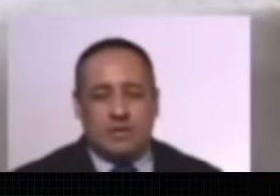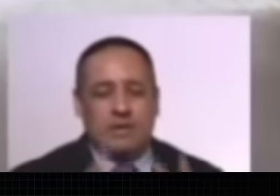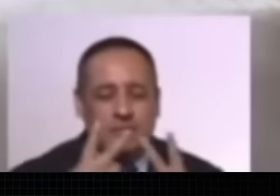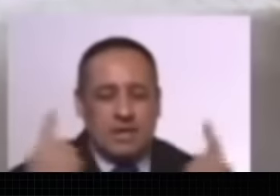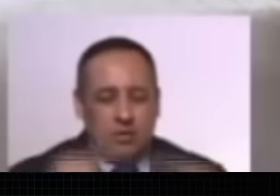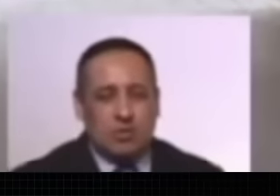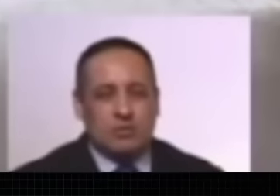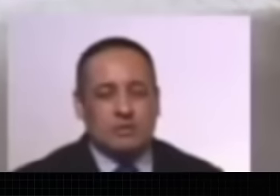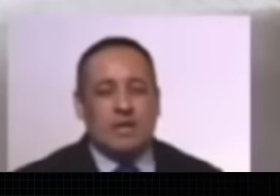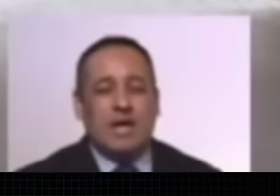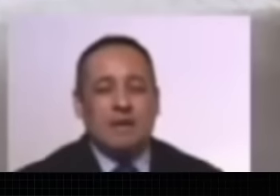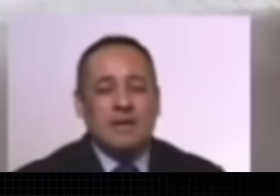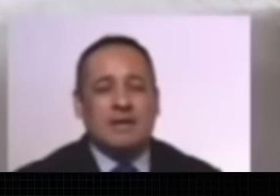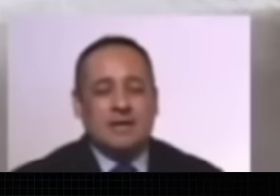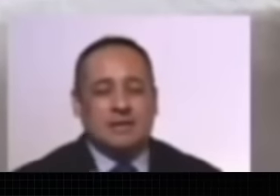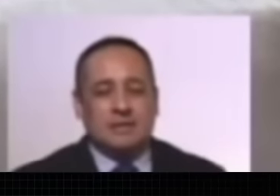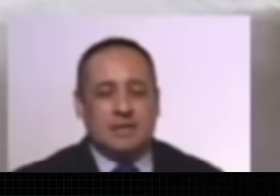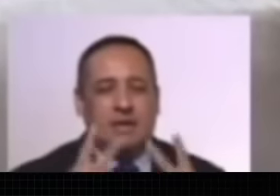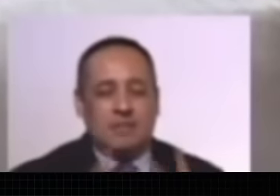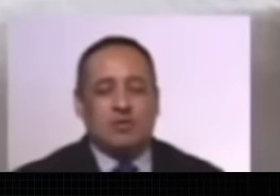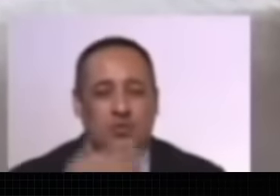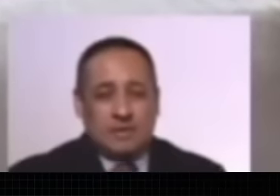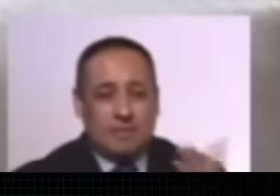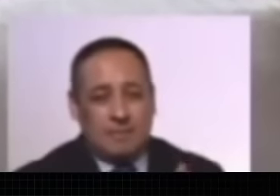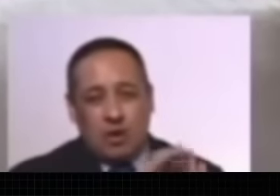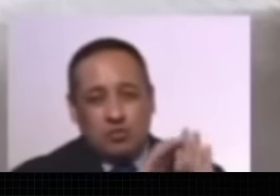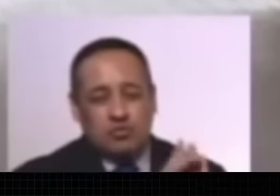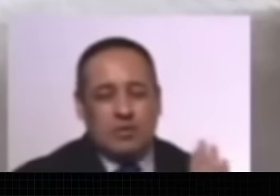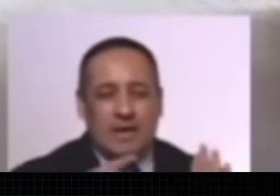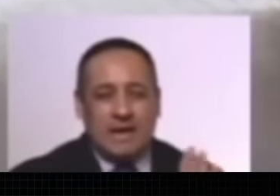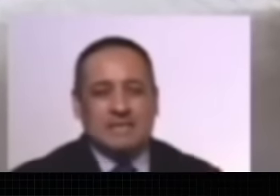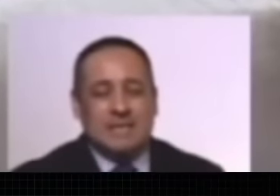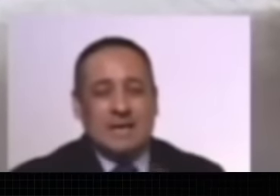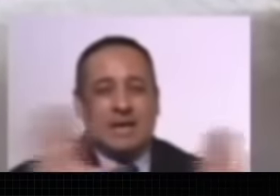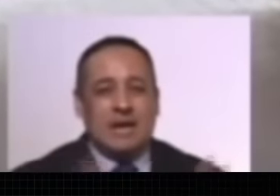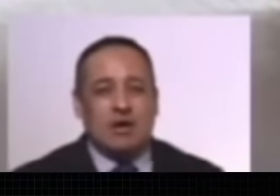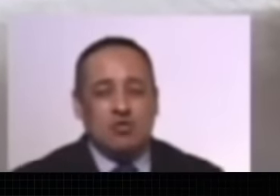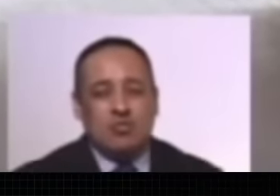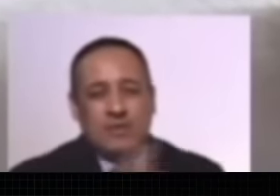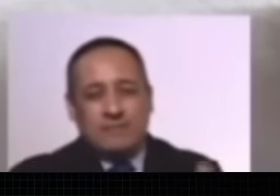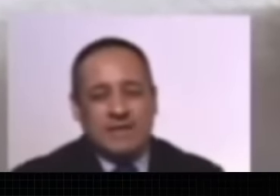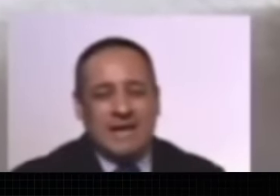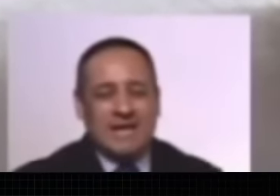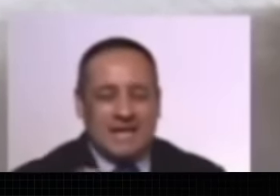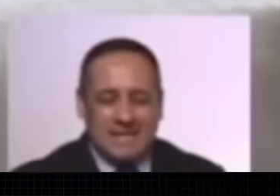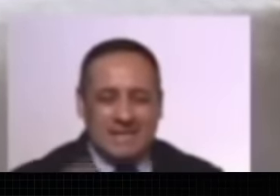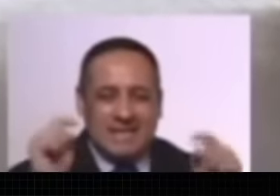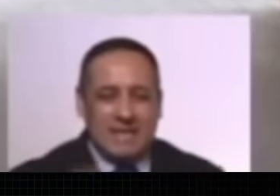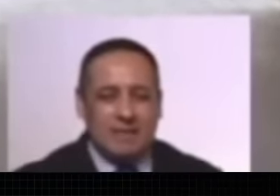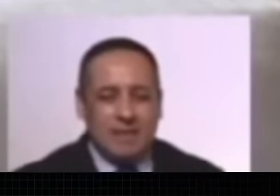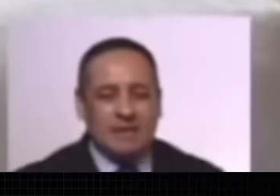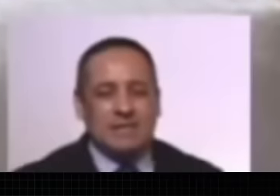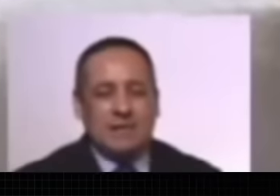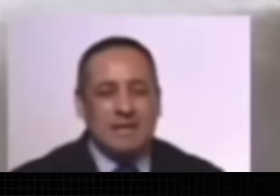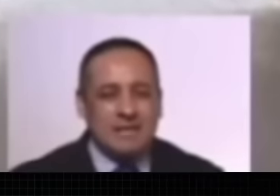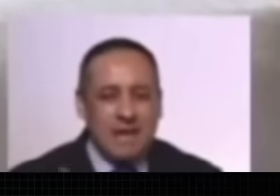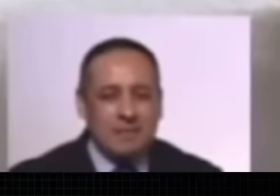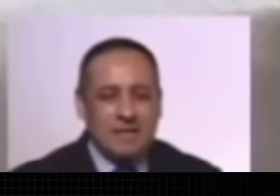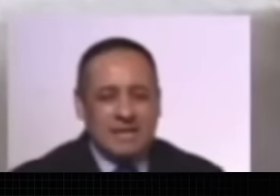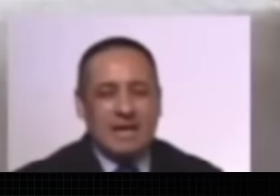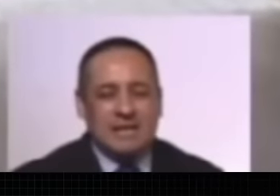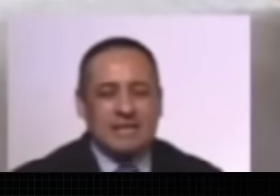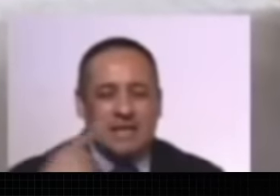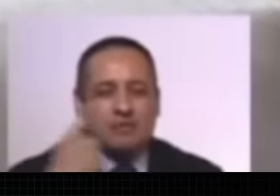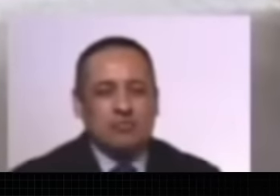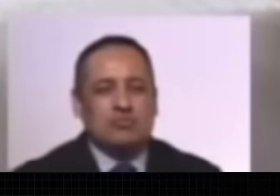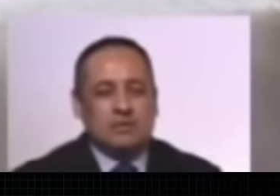alto. Nuestra Carta Magna es muy clara. El Ministerio Público tiene el deber de perseguir el